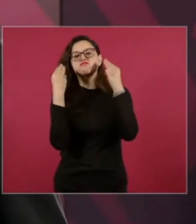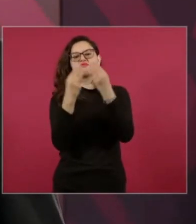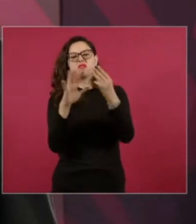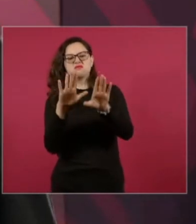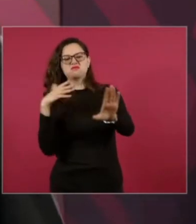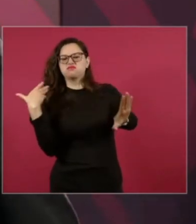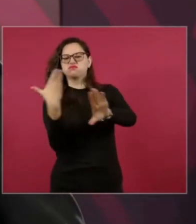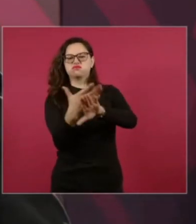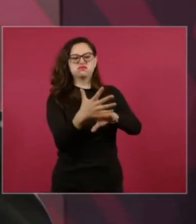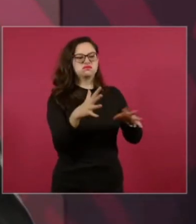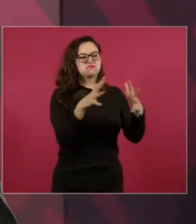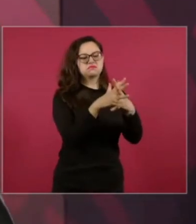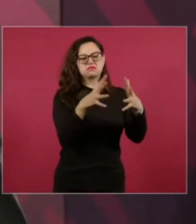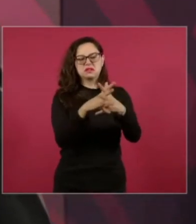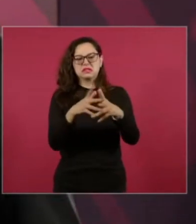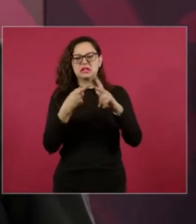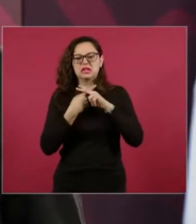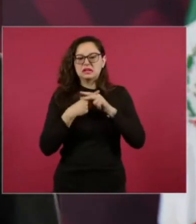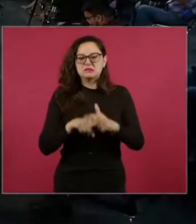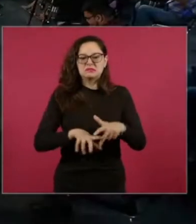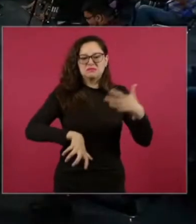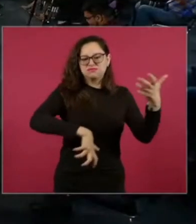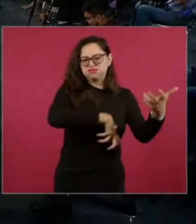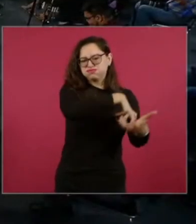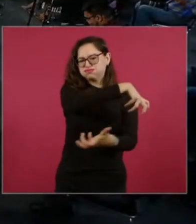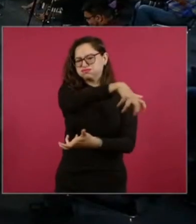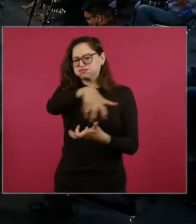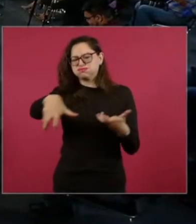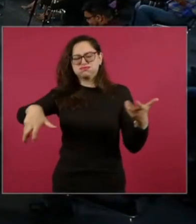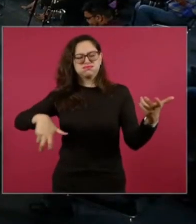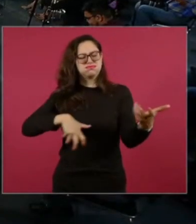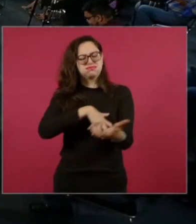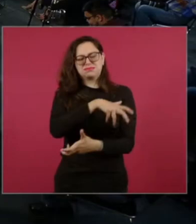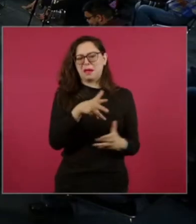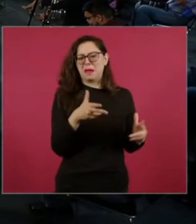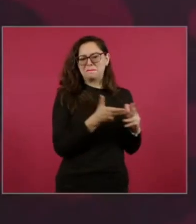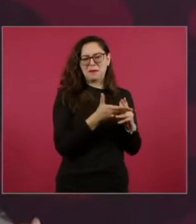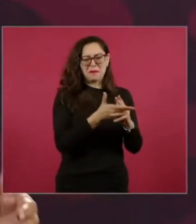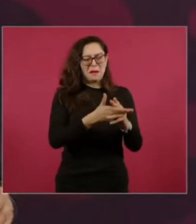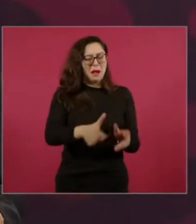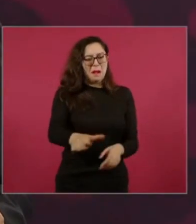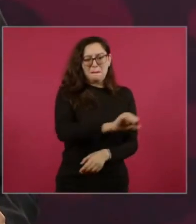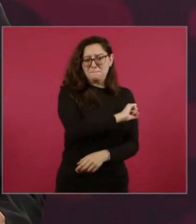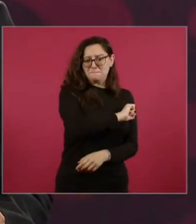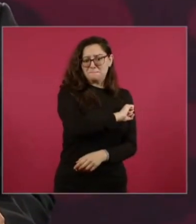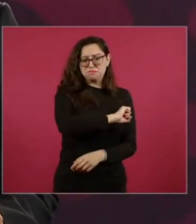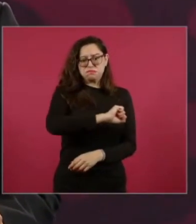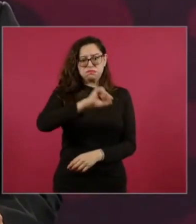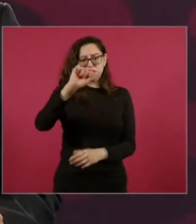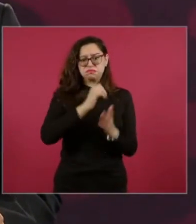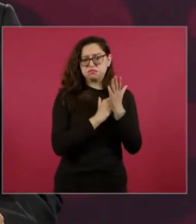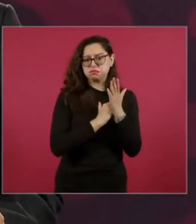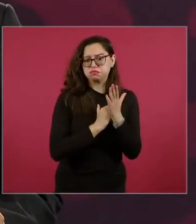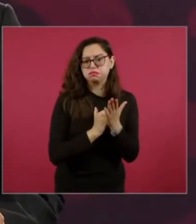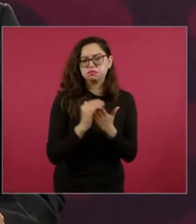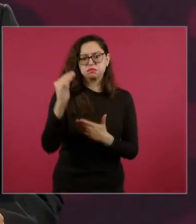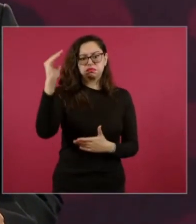Marín, ninguno de los chayoteros. Todos gritaban como pregoneros que todo estaba